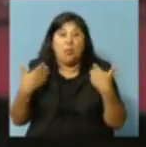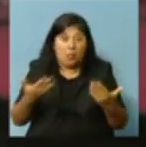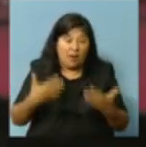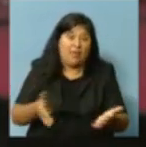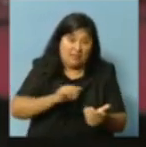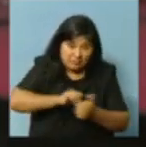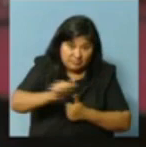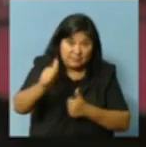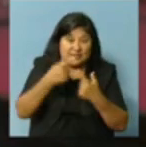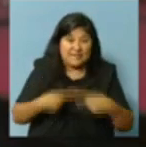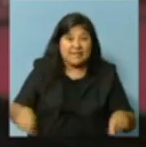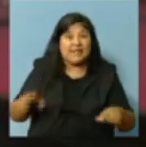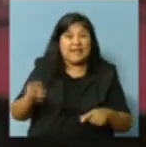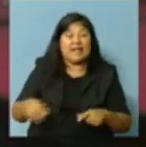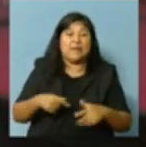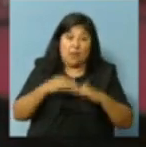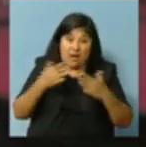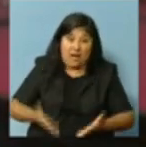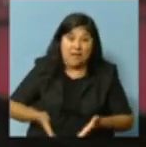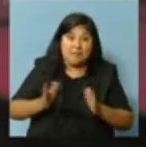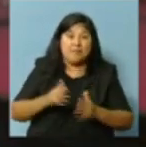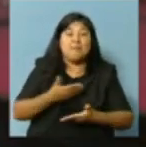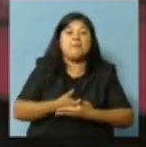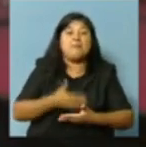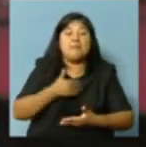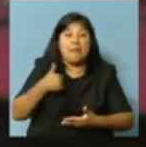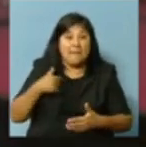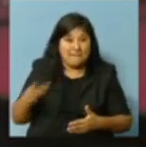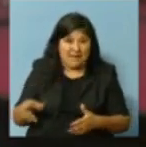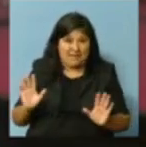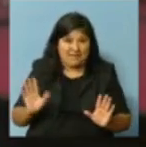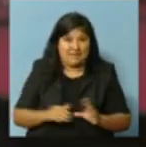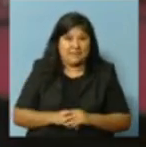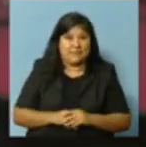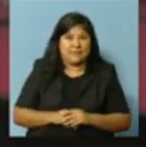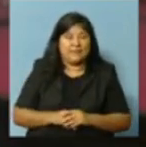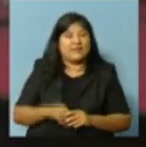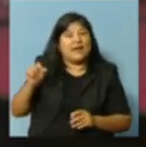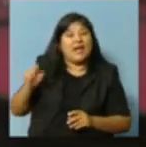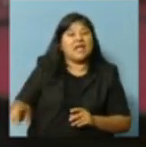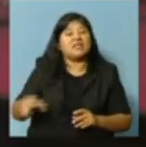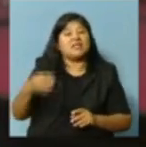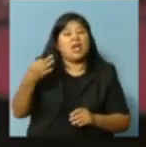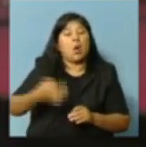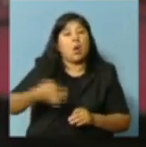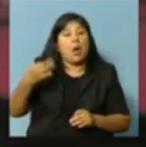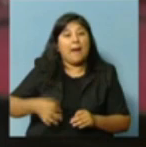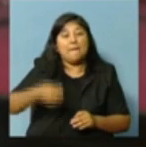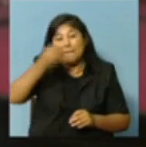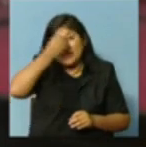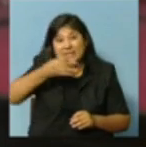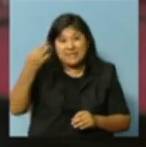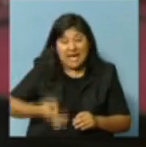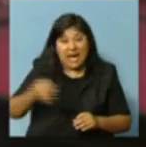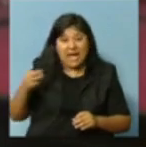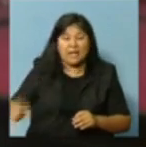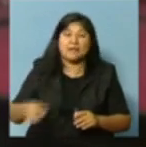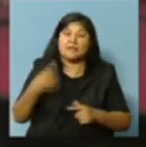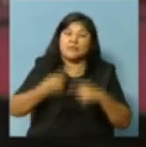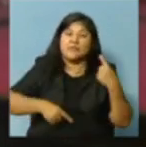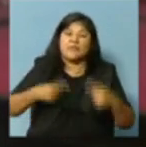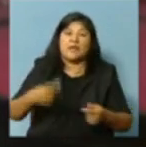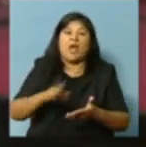mamá es un caso especial no esté en buenos aires que se debe repetir en muchas provincias